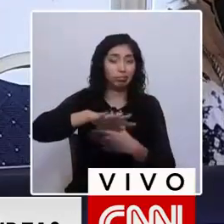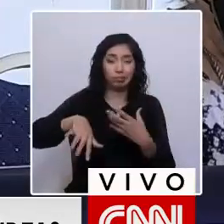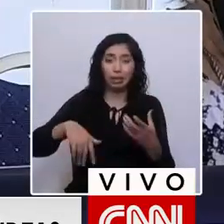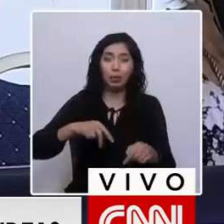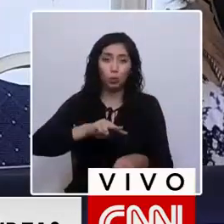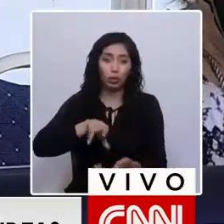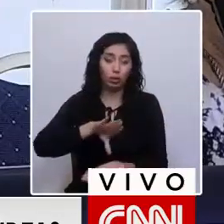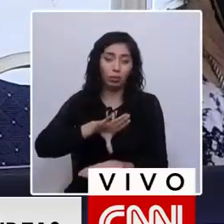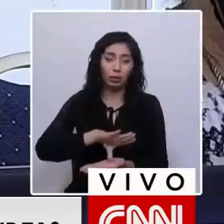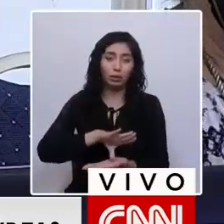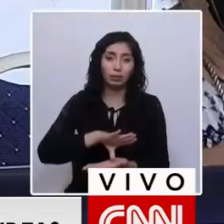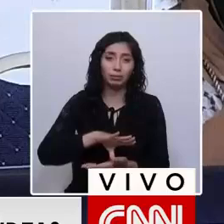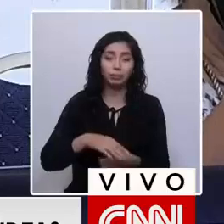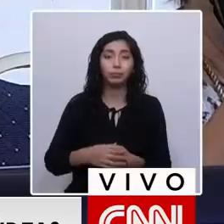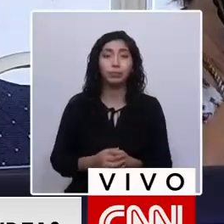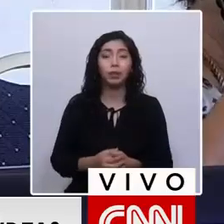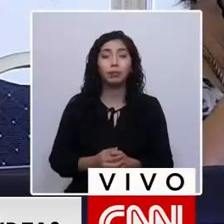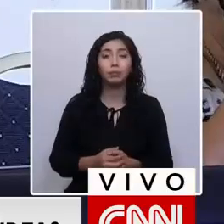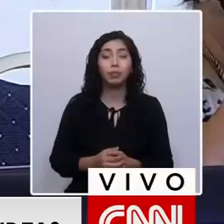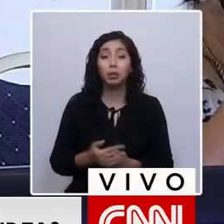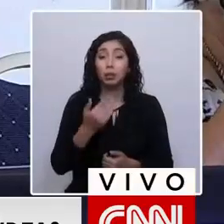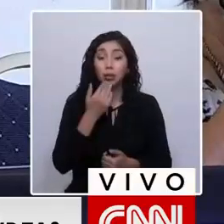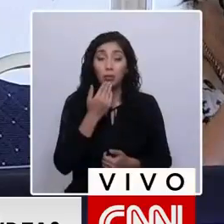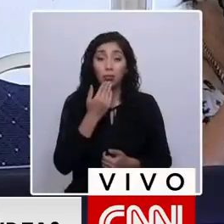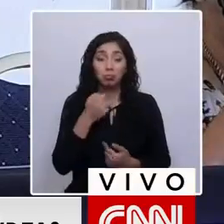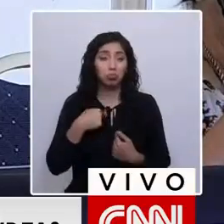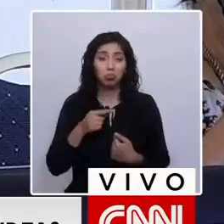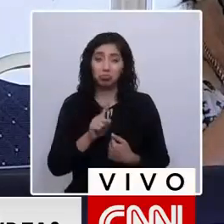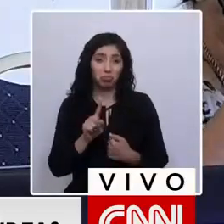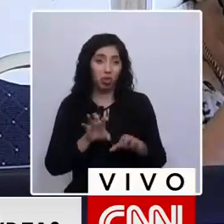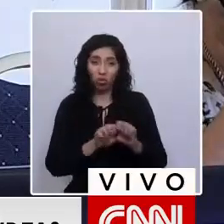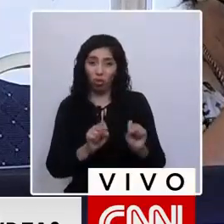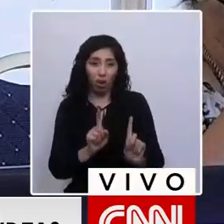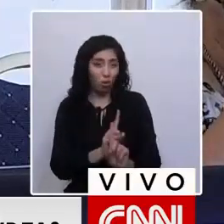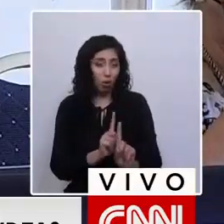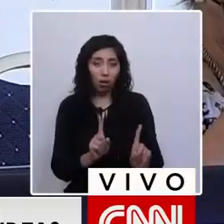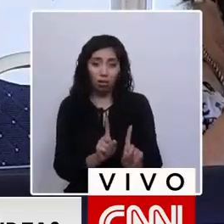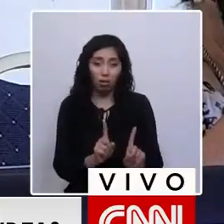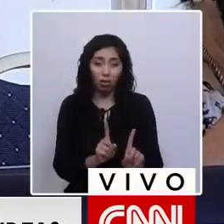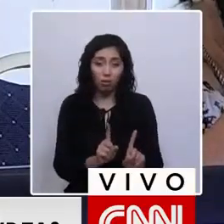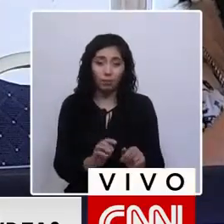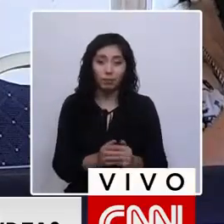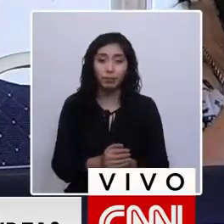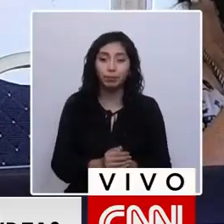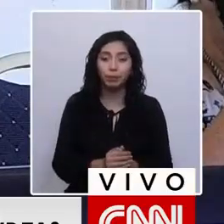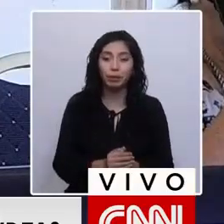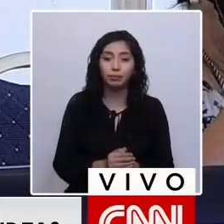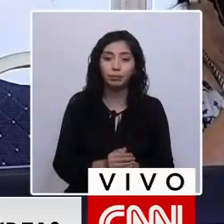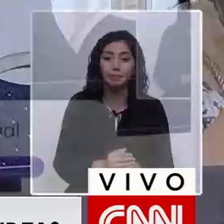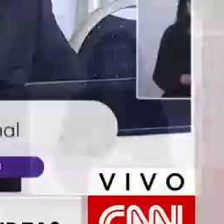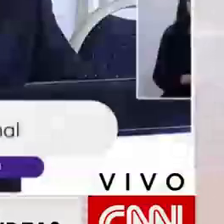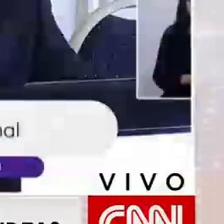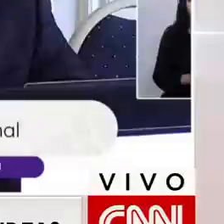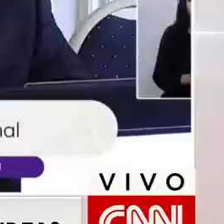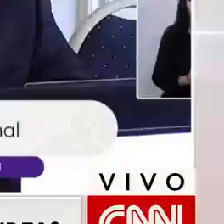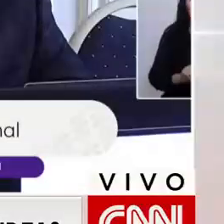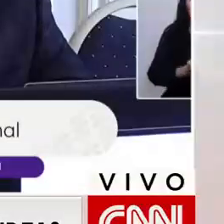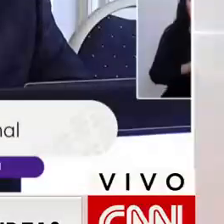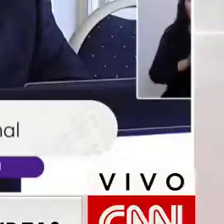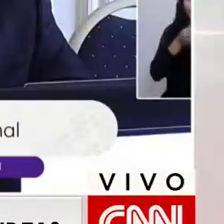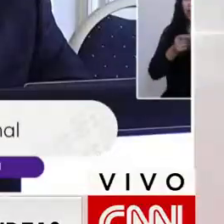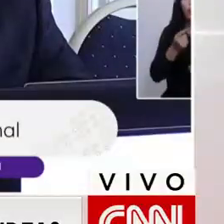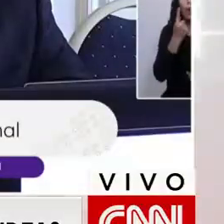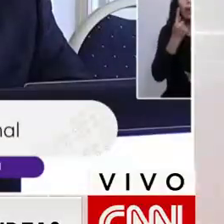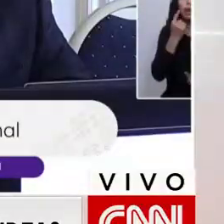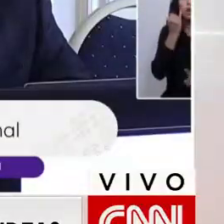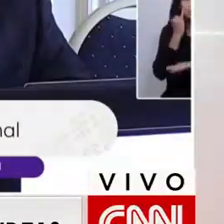dijo, cuando efectivamente todo el bloque de Chile Vamos no había alcanzado un tercio. Por lo tanto, claro, manifiestan sorpresa